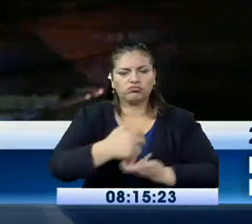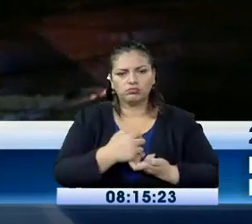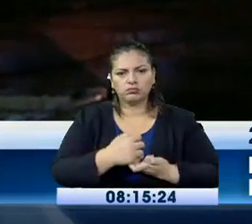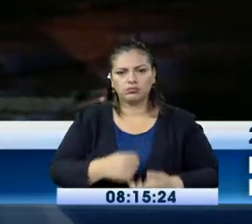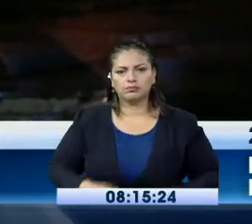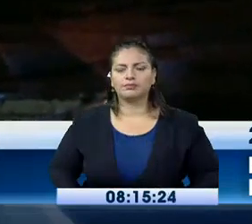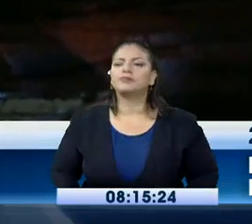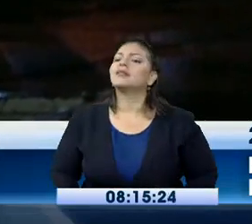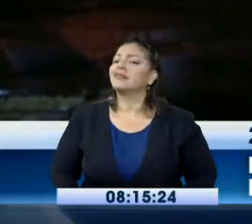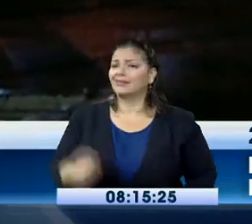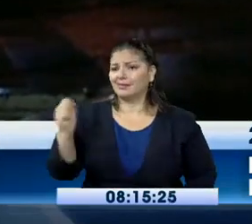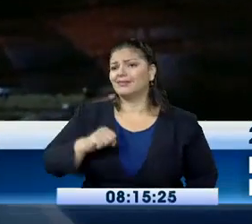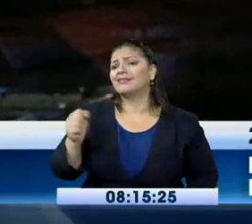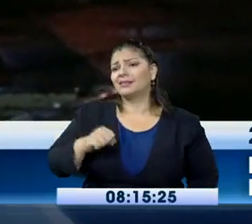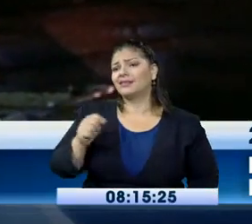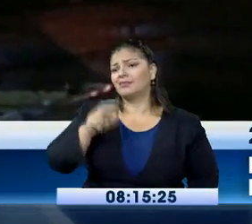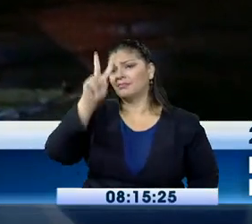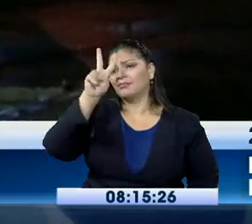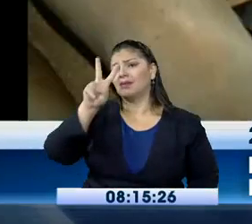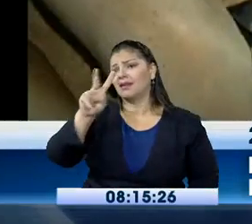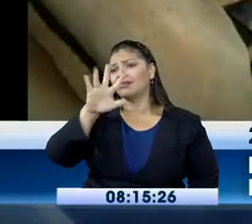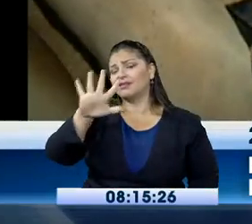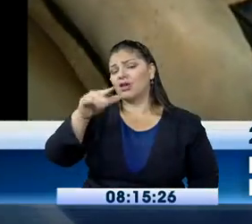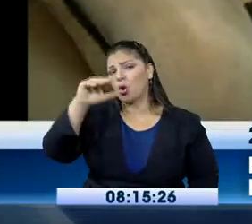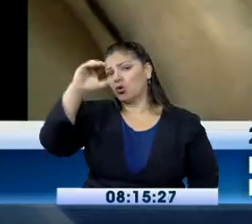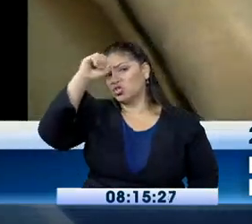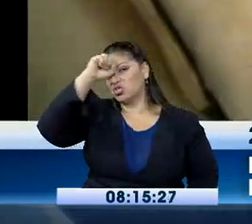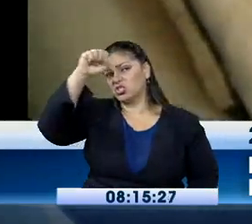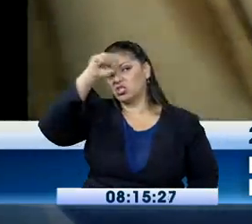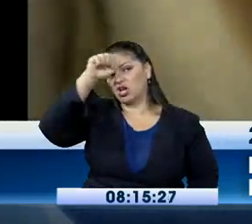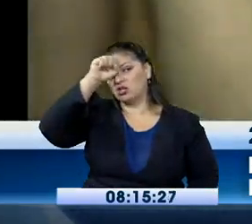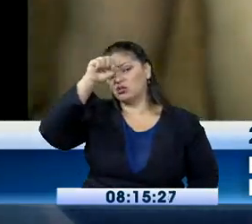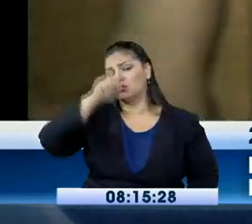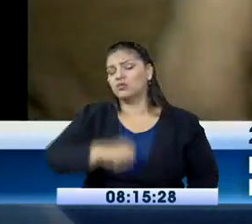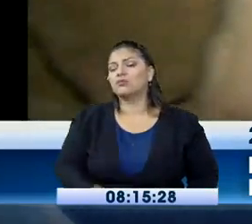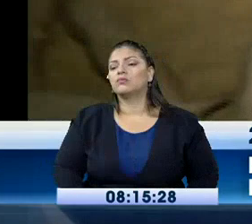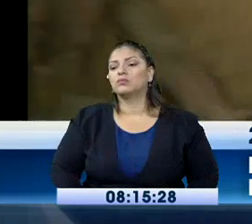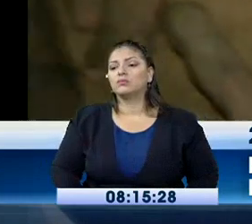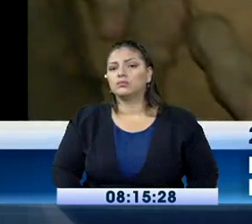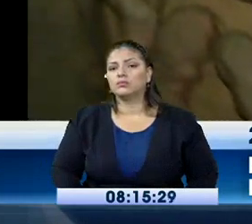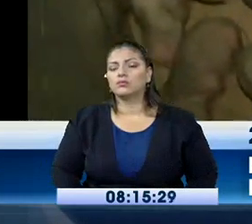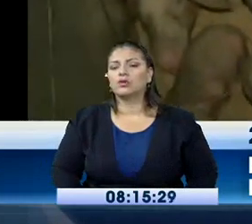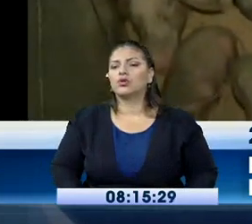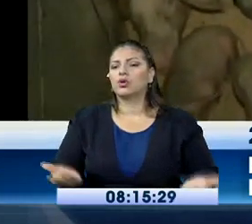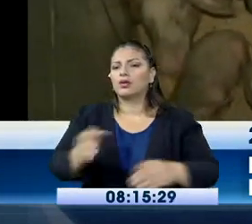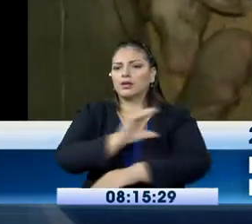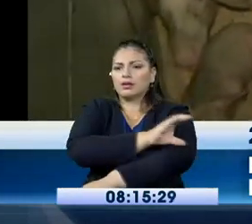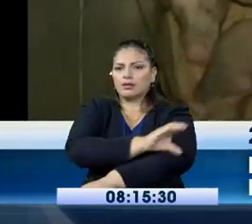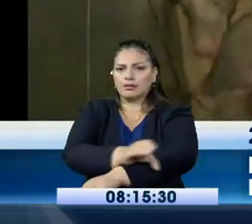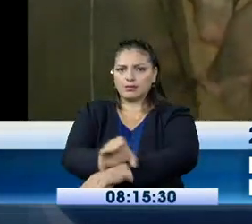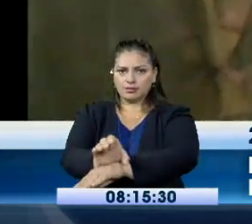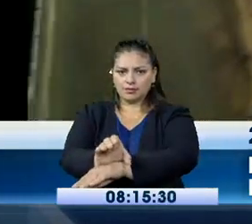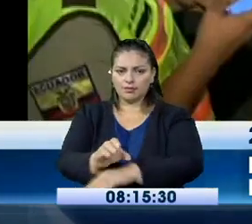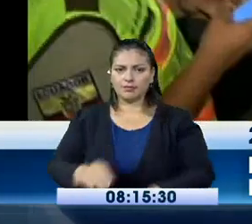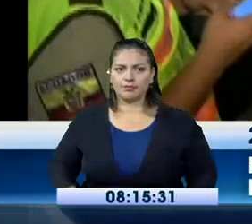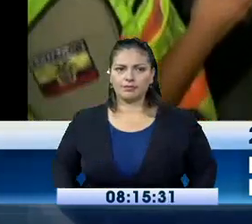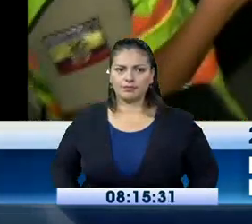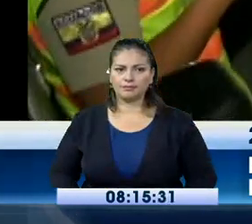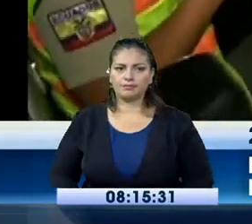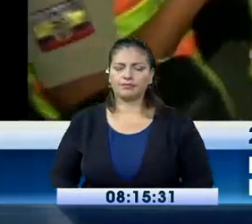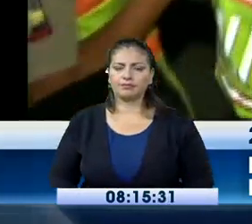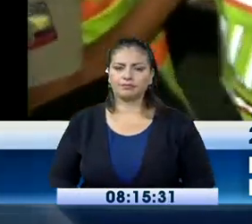unos 25 chanchitos, por lo cual se procedió a la inmediata detención. Vía las costas fue esa detención. ¿Desde dónde pensaban